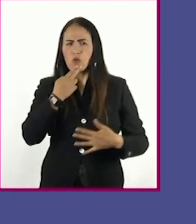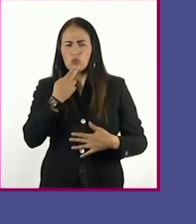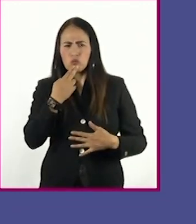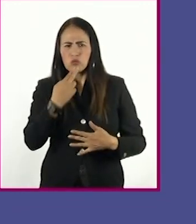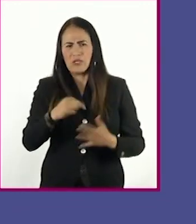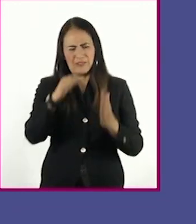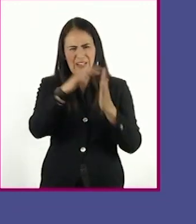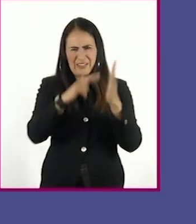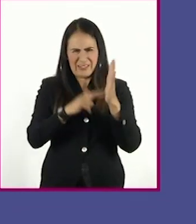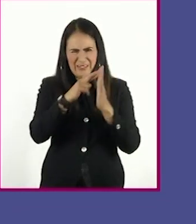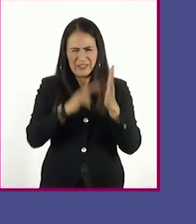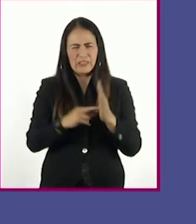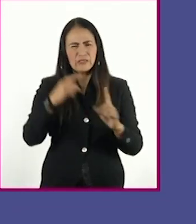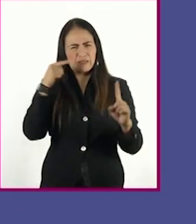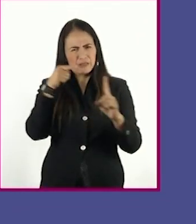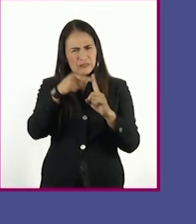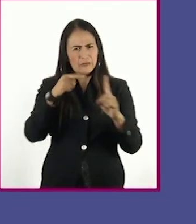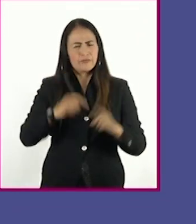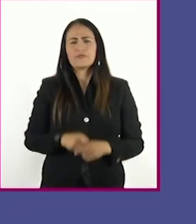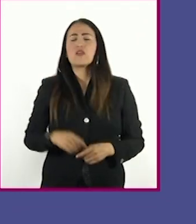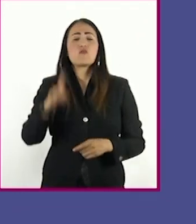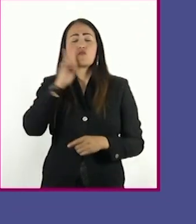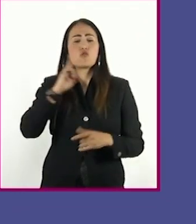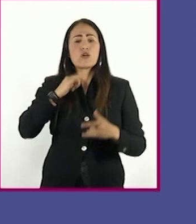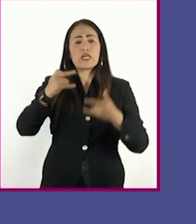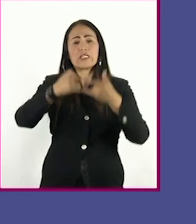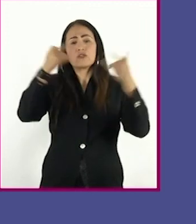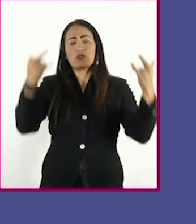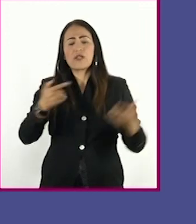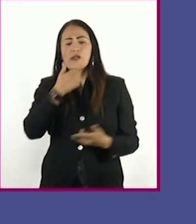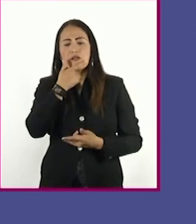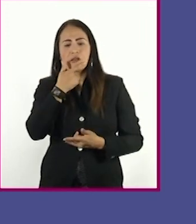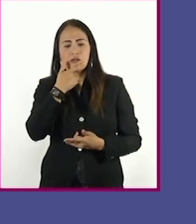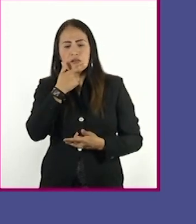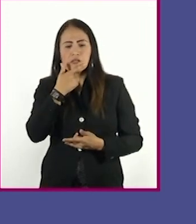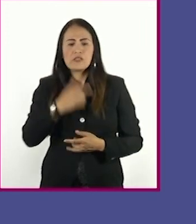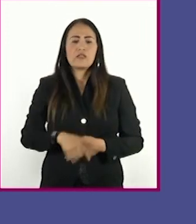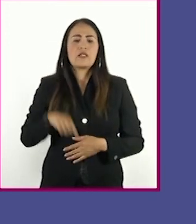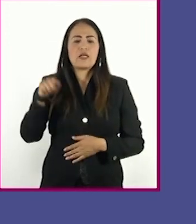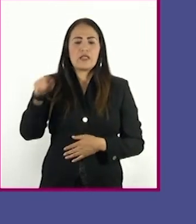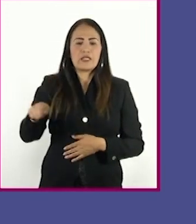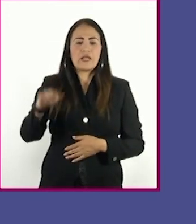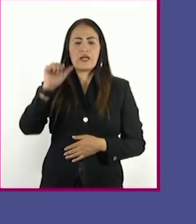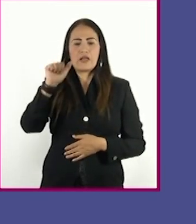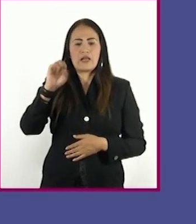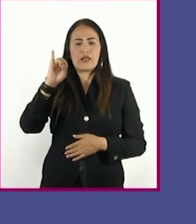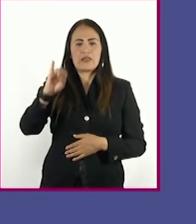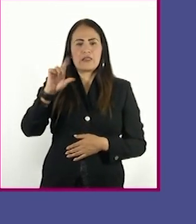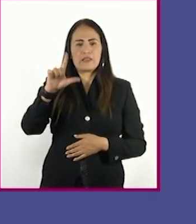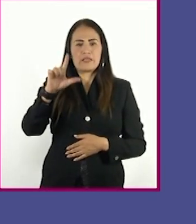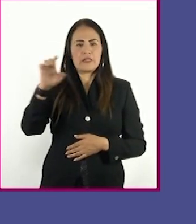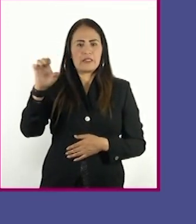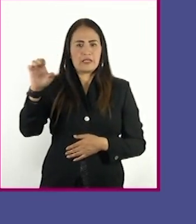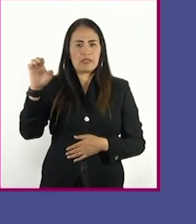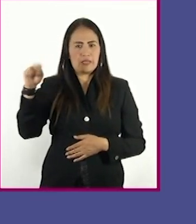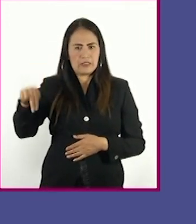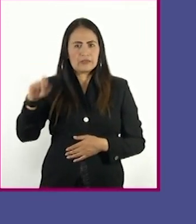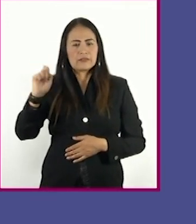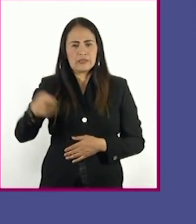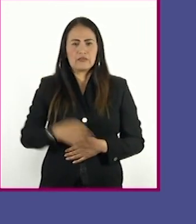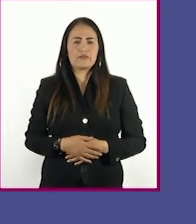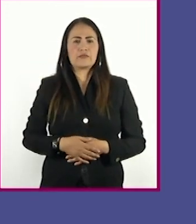El objetivo, de acuerdo con la historiadora inglesa Eileen Ribeiro, era que nadie se vistiera